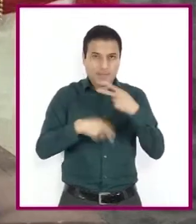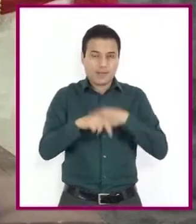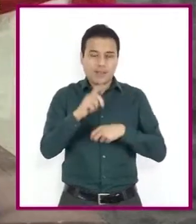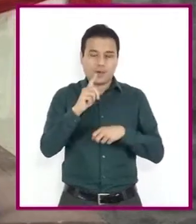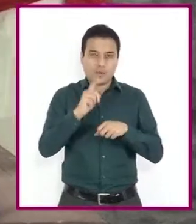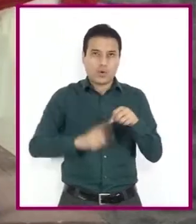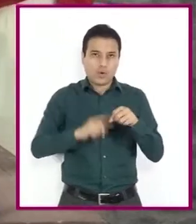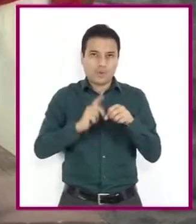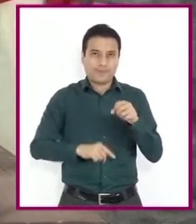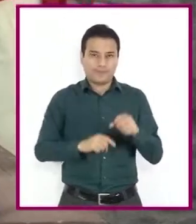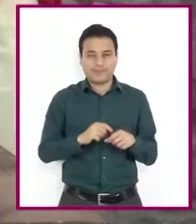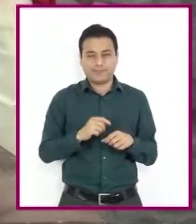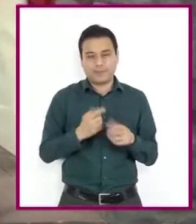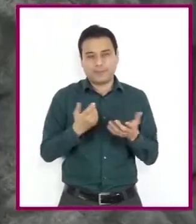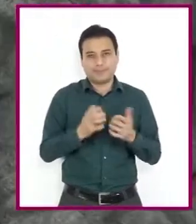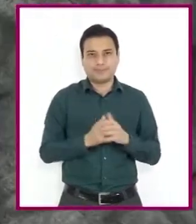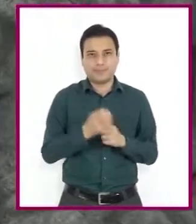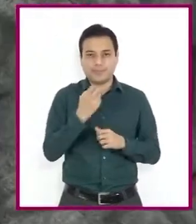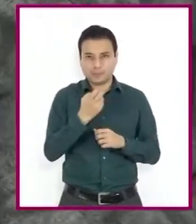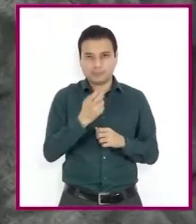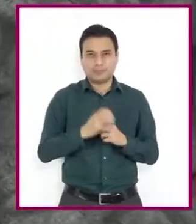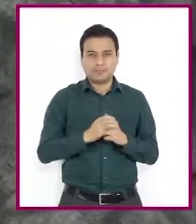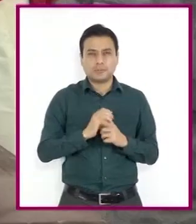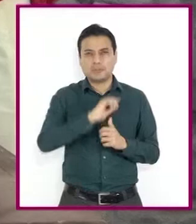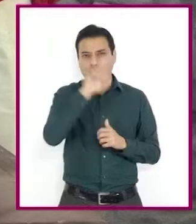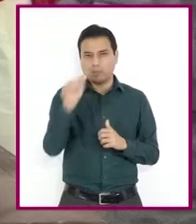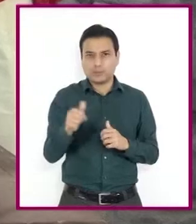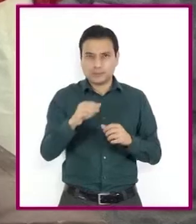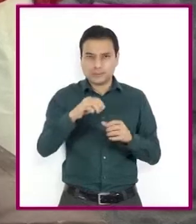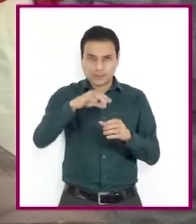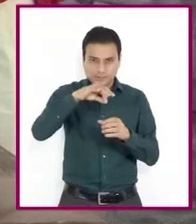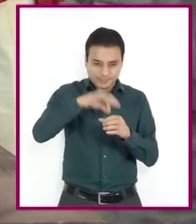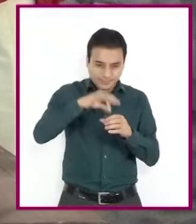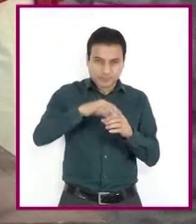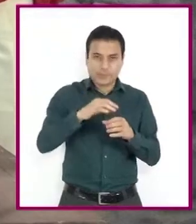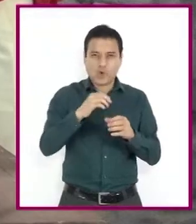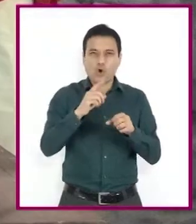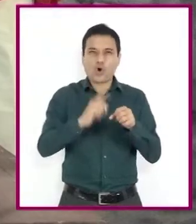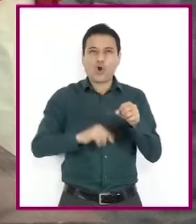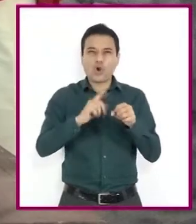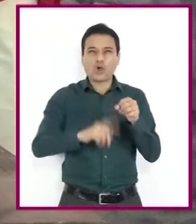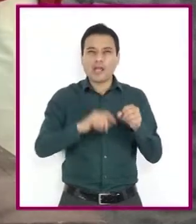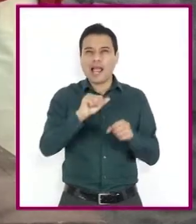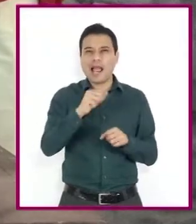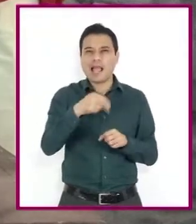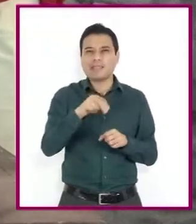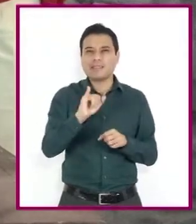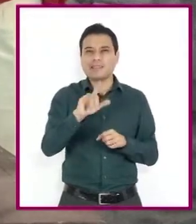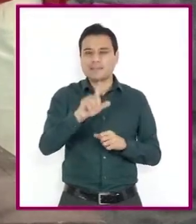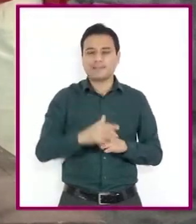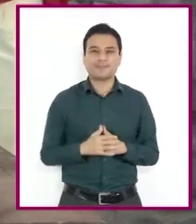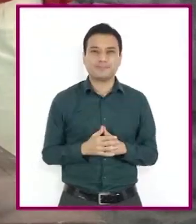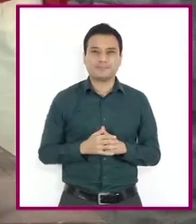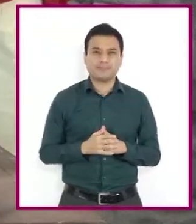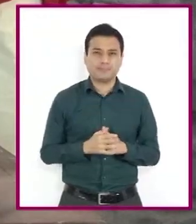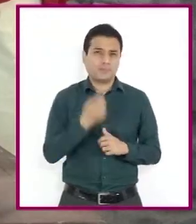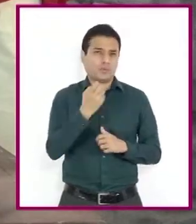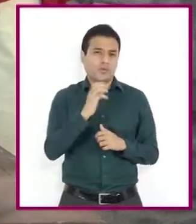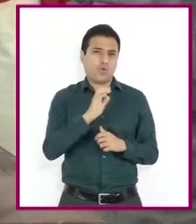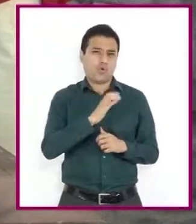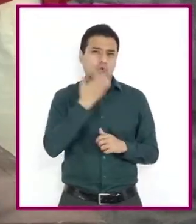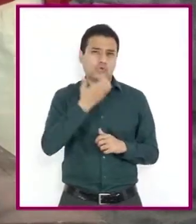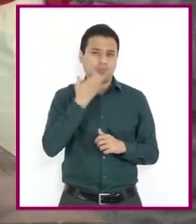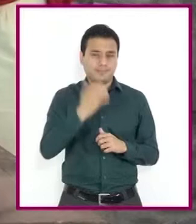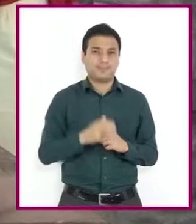del mismo nombre, la cual se fermenta y se obtiene la tinta añil. Pero no es lo único que se realizaba. En